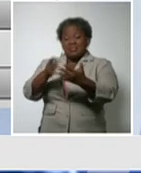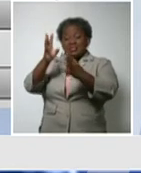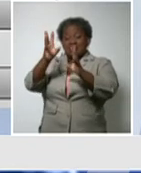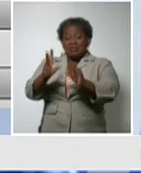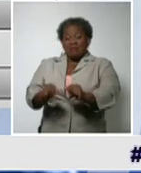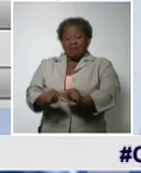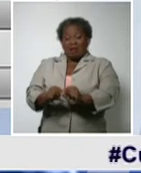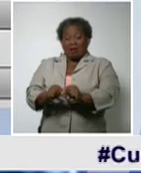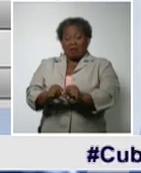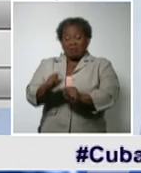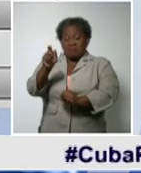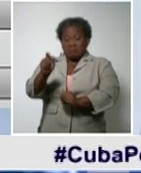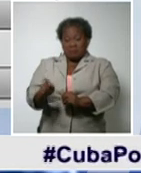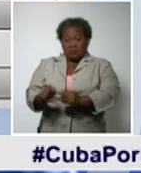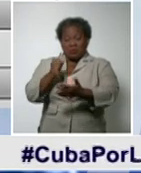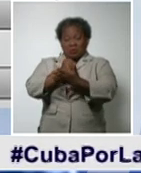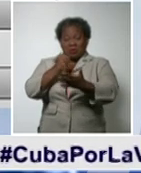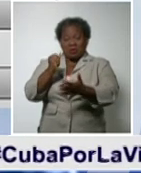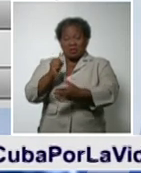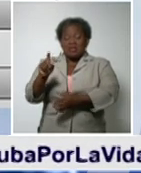casos confirmados,